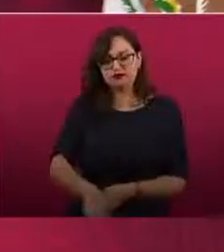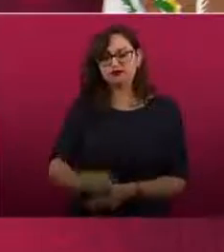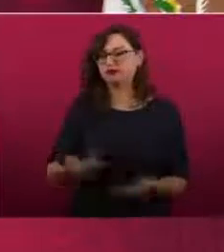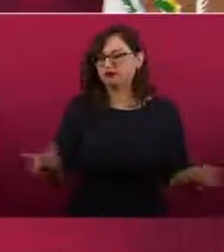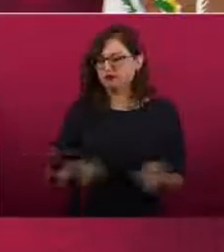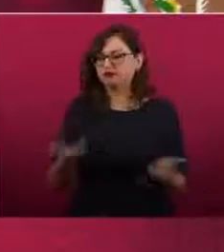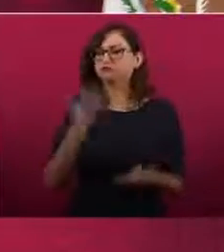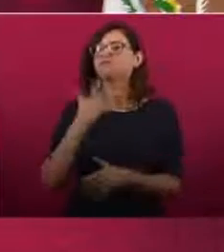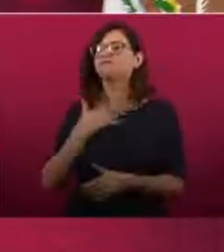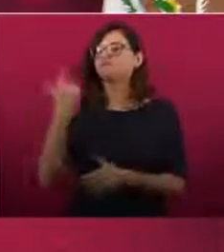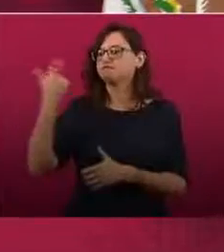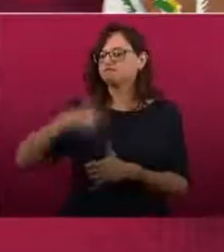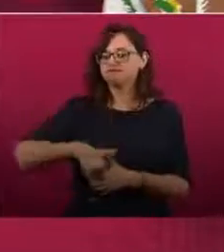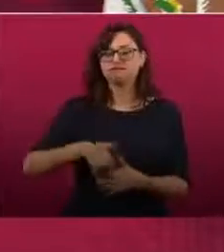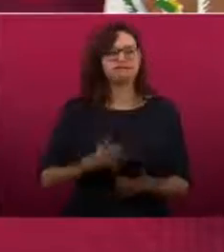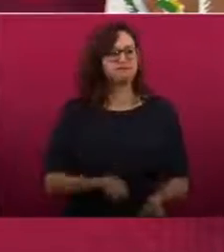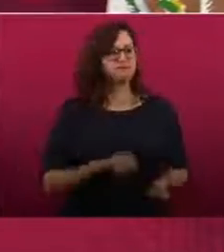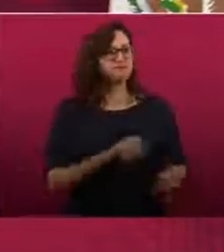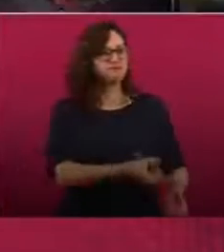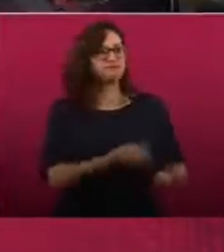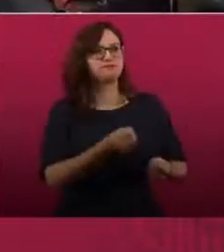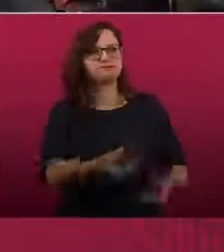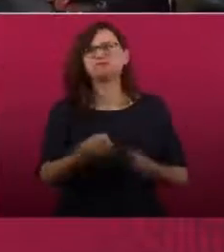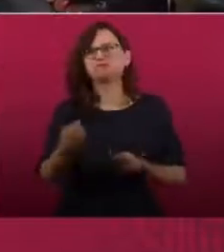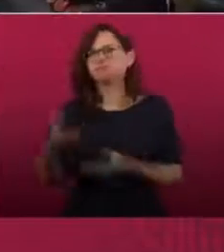También ayer, antier,